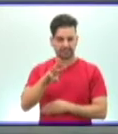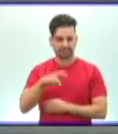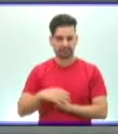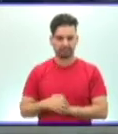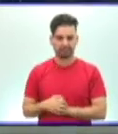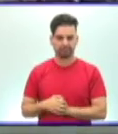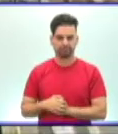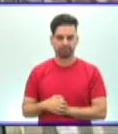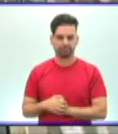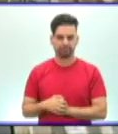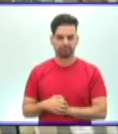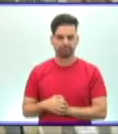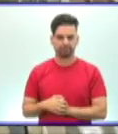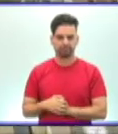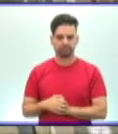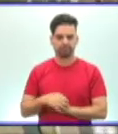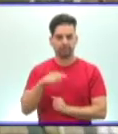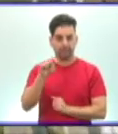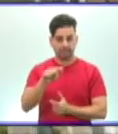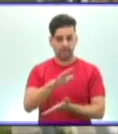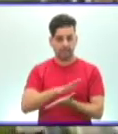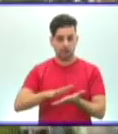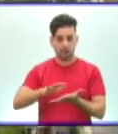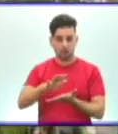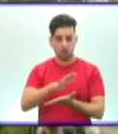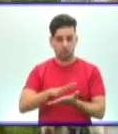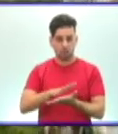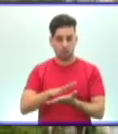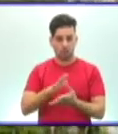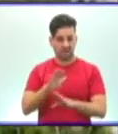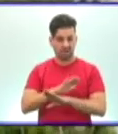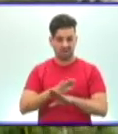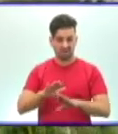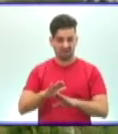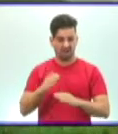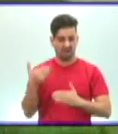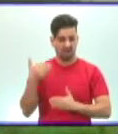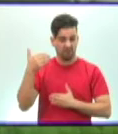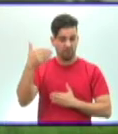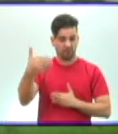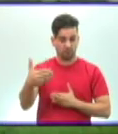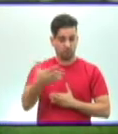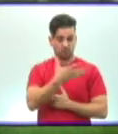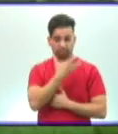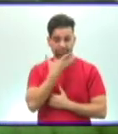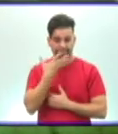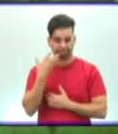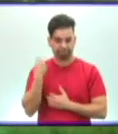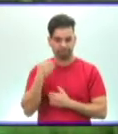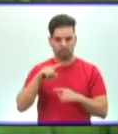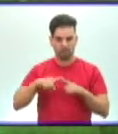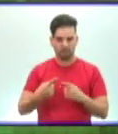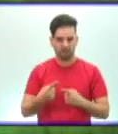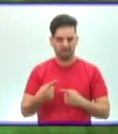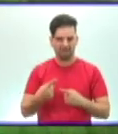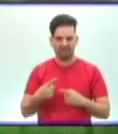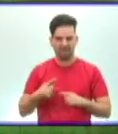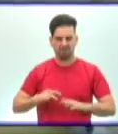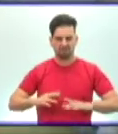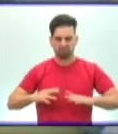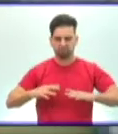son lugares donde ya se ha diagnosticado su desaparición paulatina por la inundación permanente del